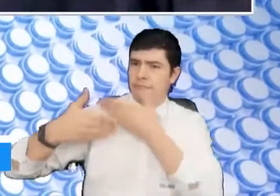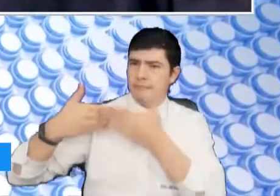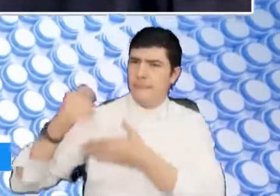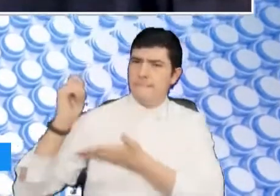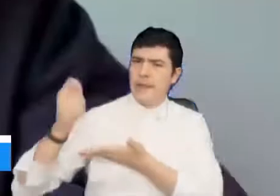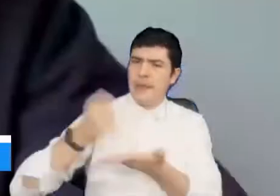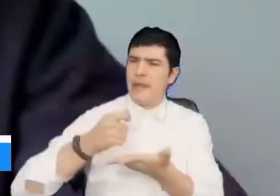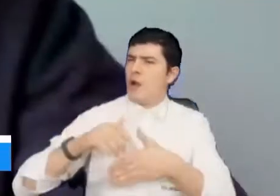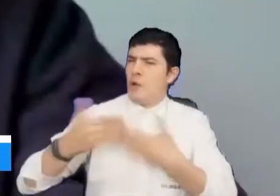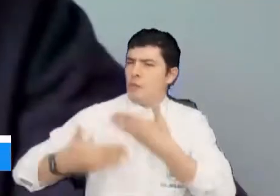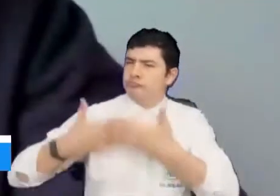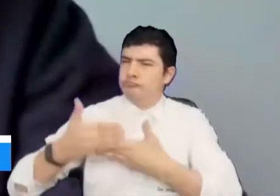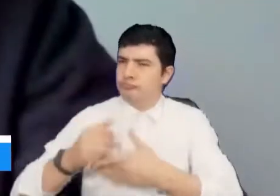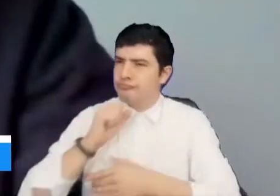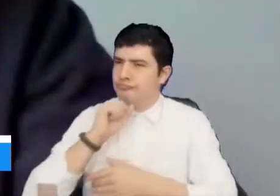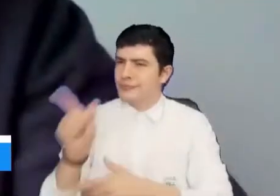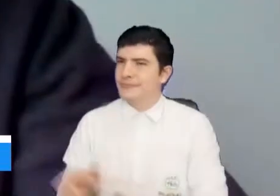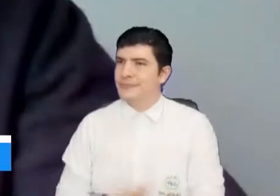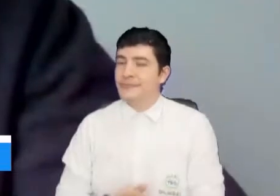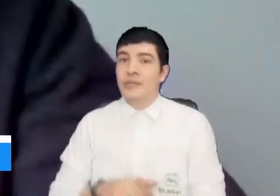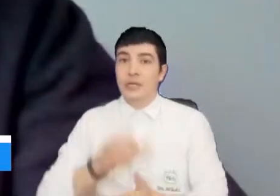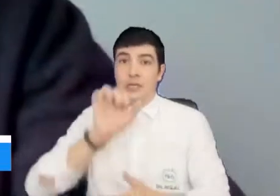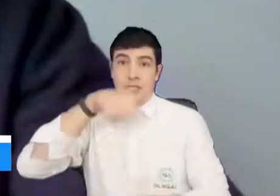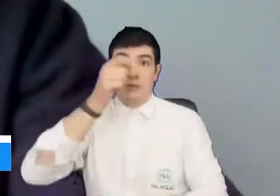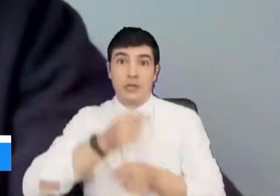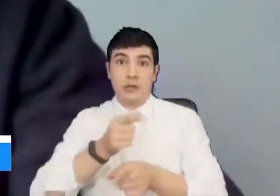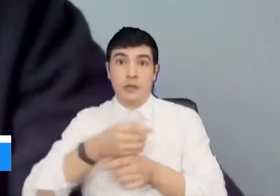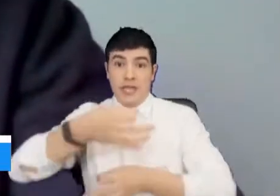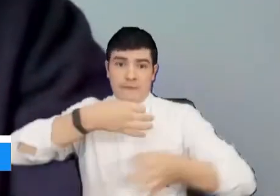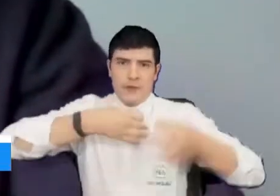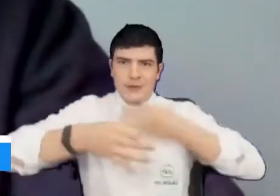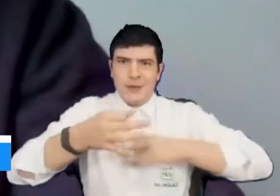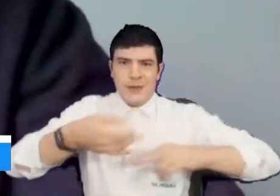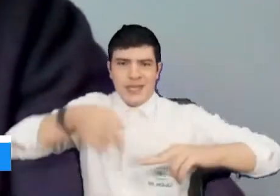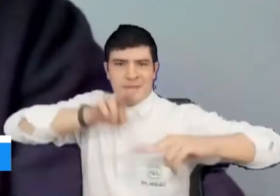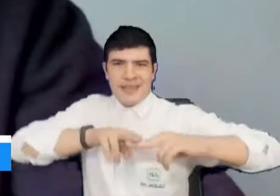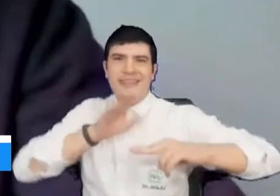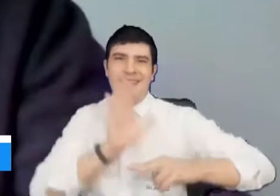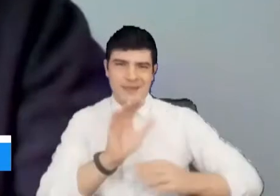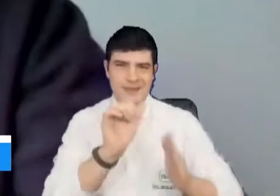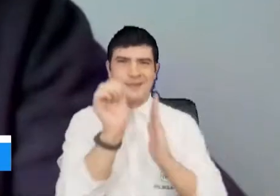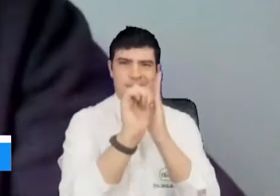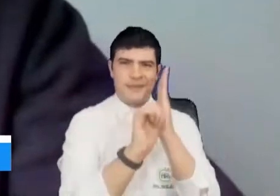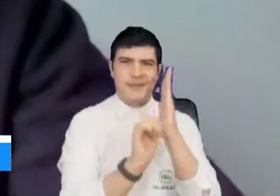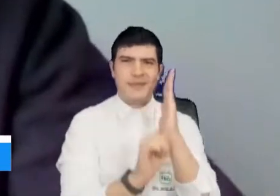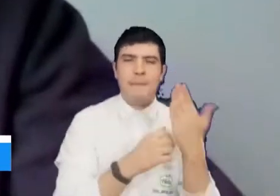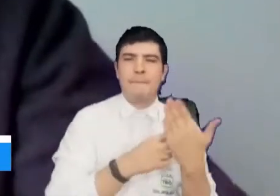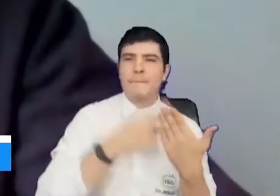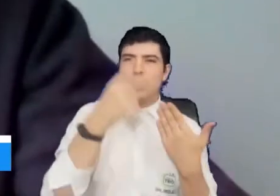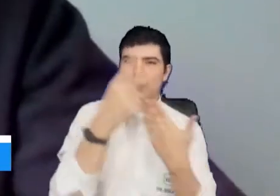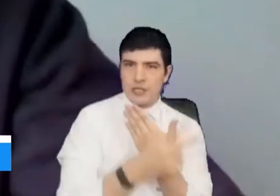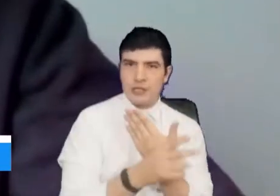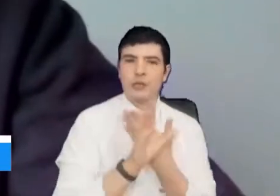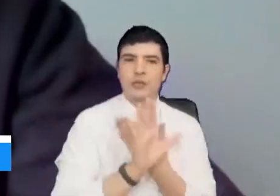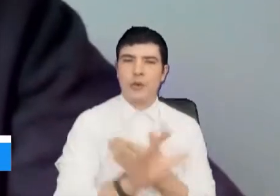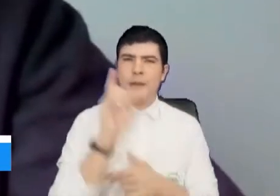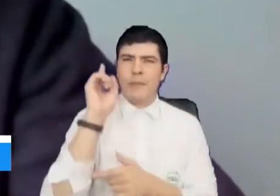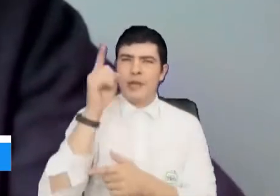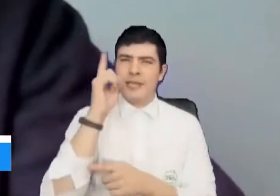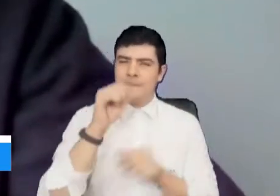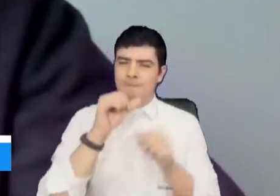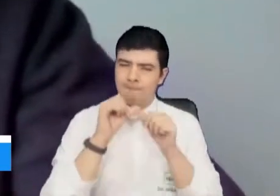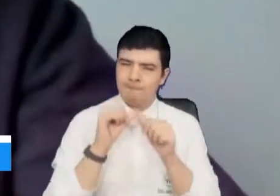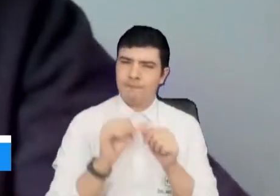Muy bien, entonces devolución del IVA fue un programa que, como saben, se planteó como una política permanente, con vocación de